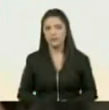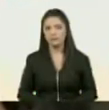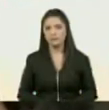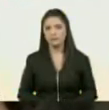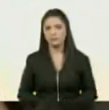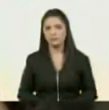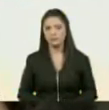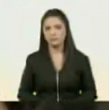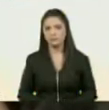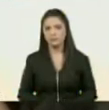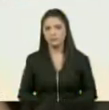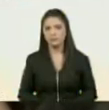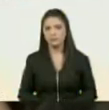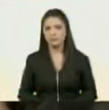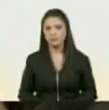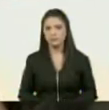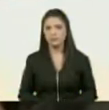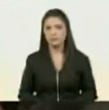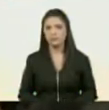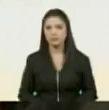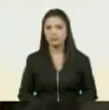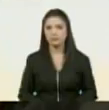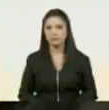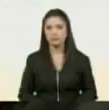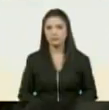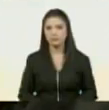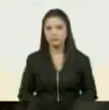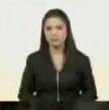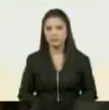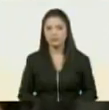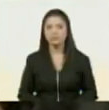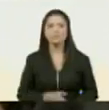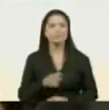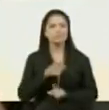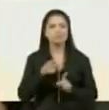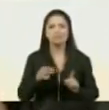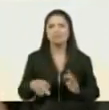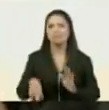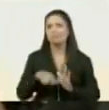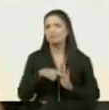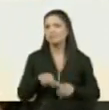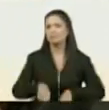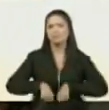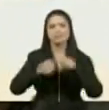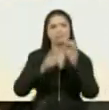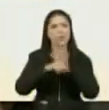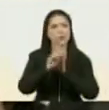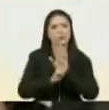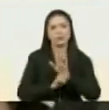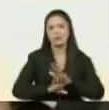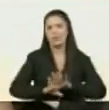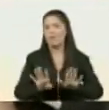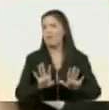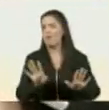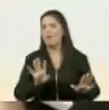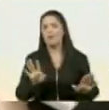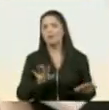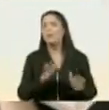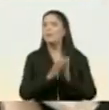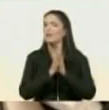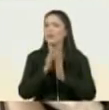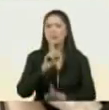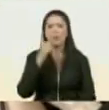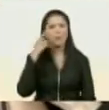gobierno nacional en contra de la Asamblea Nacional Constituyente. ¿Qué lectura le da? Mire, ellos insisten en desapegarse de la Constitución. Dejen de estar